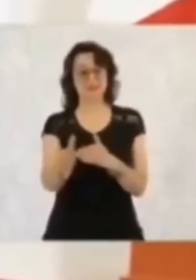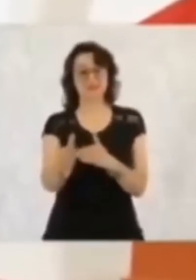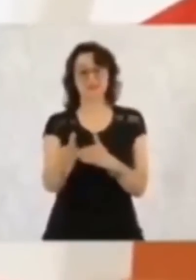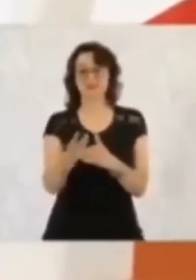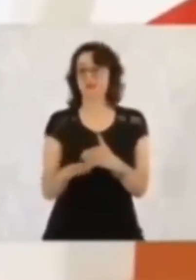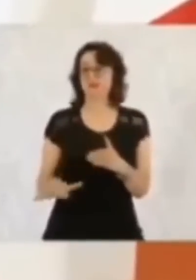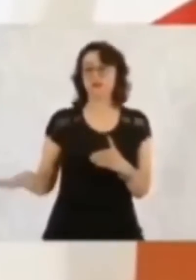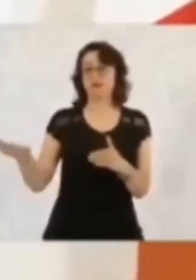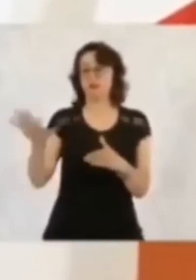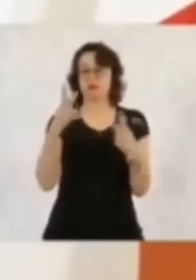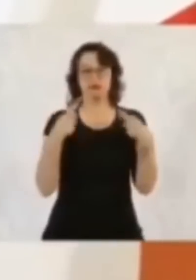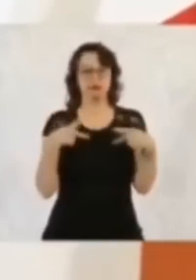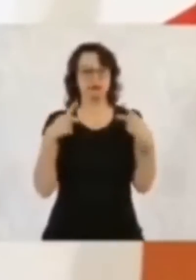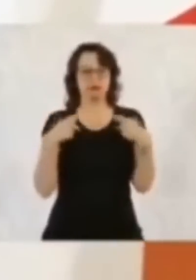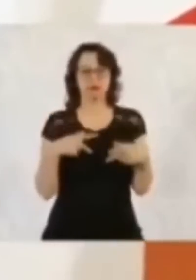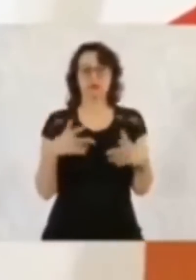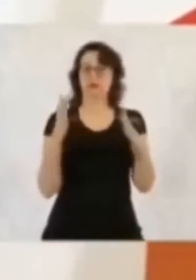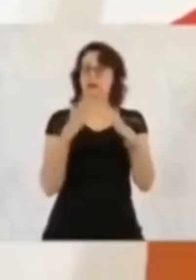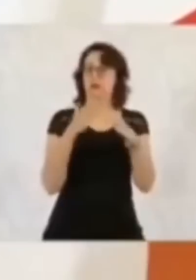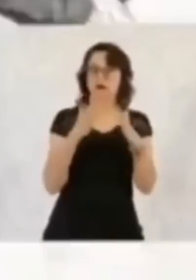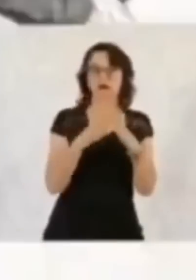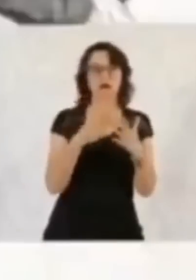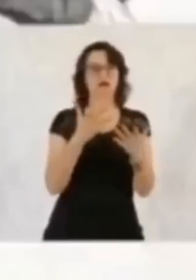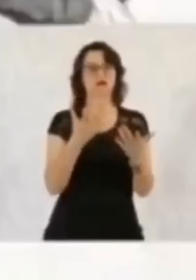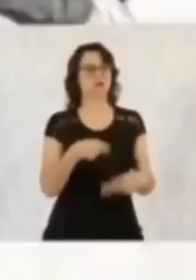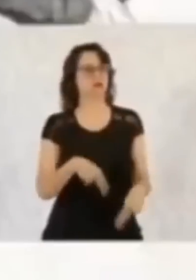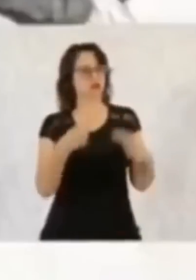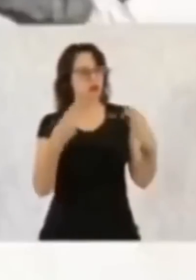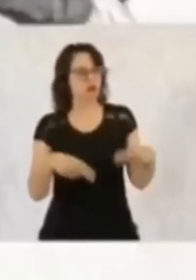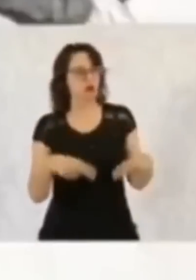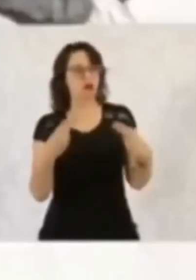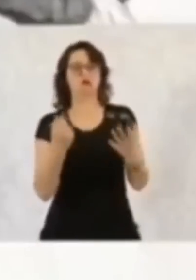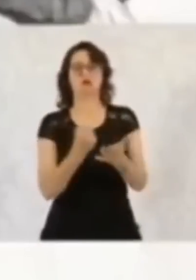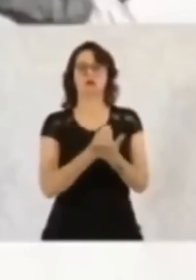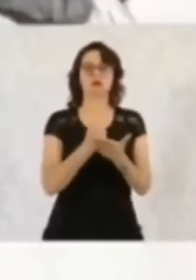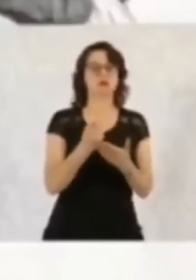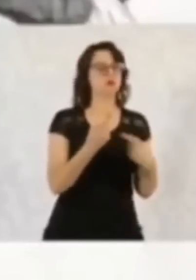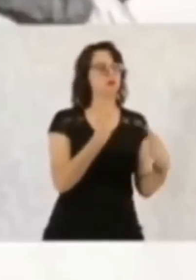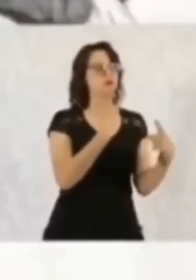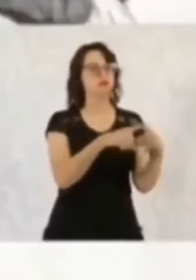que no pudieron pagar sus casas, sus negocios,